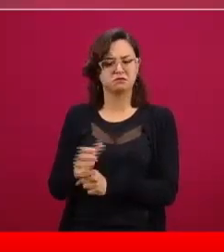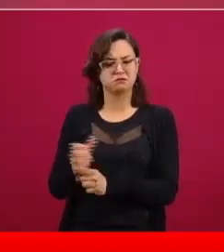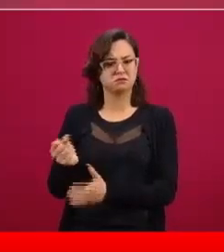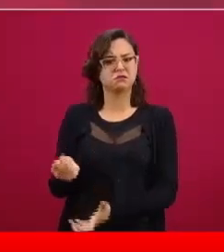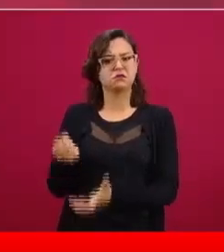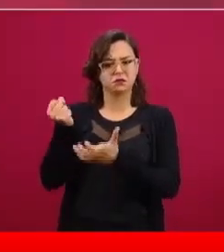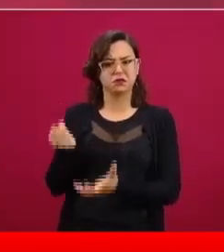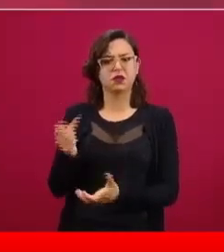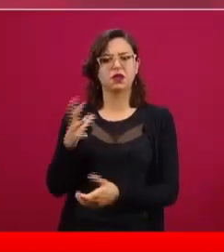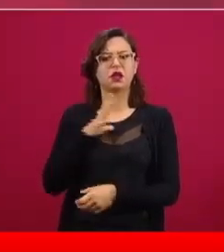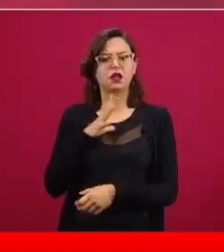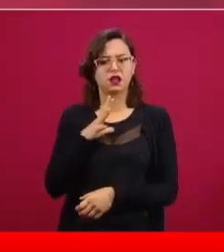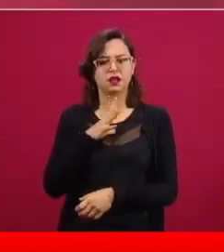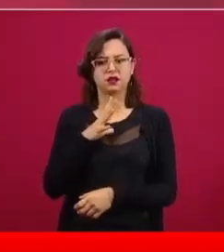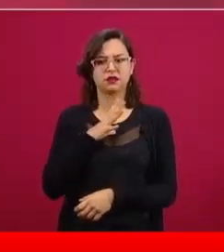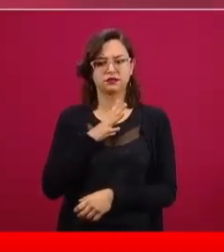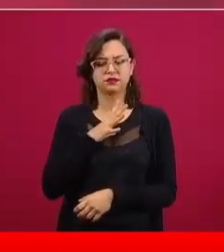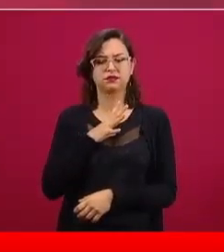económicos,